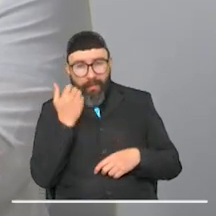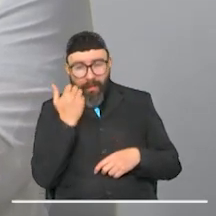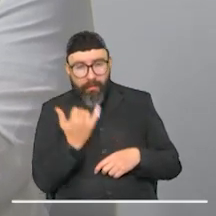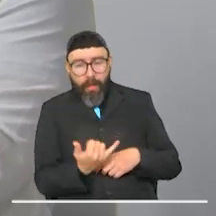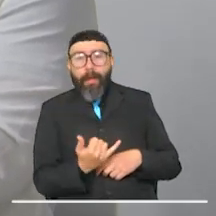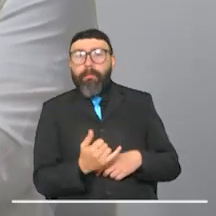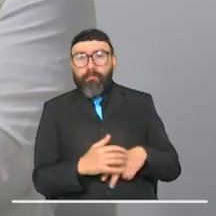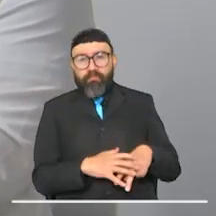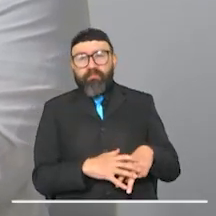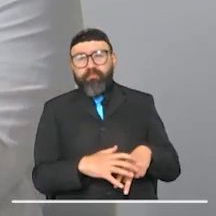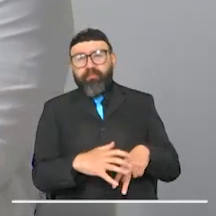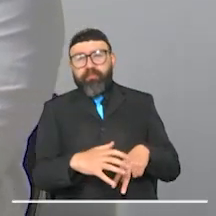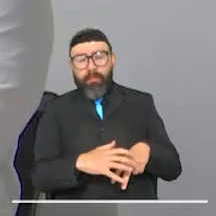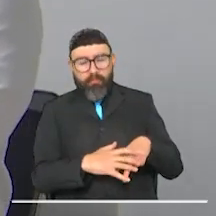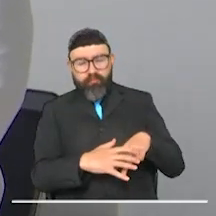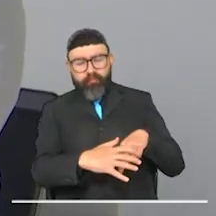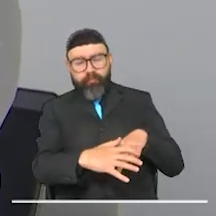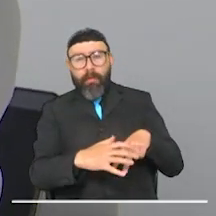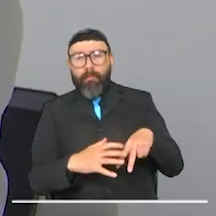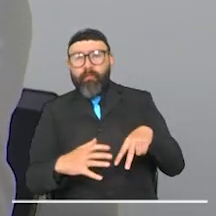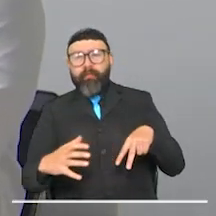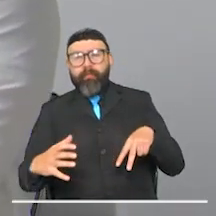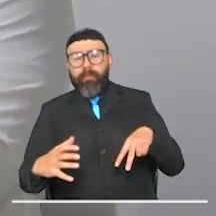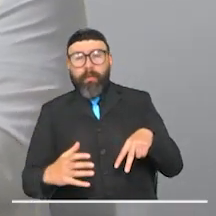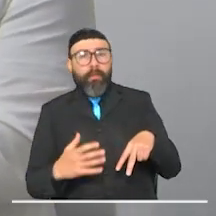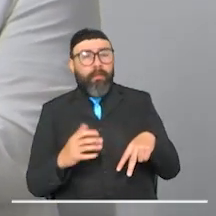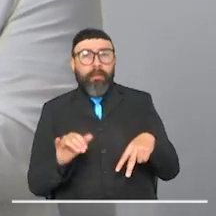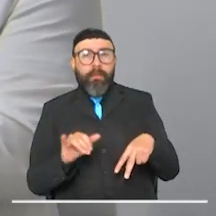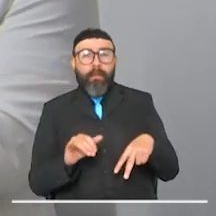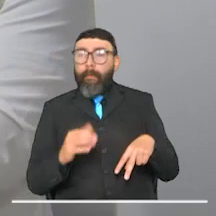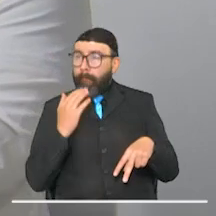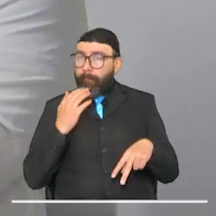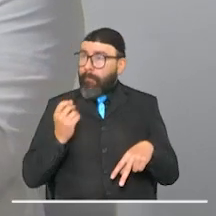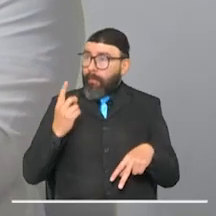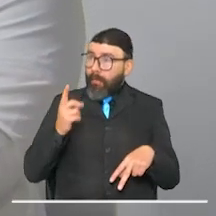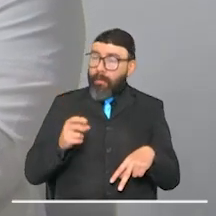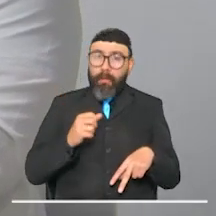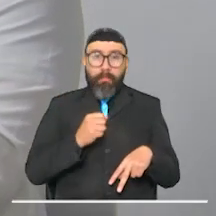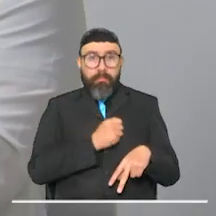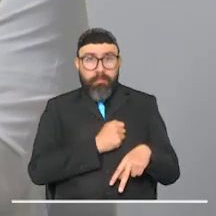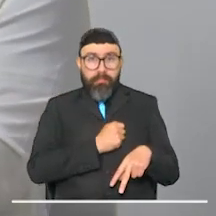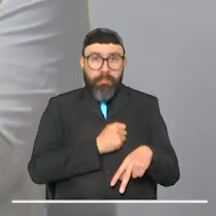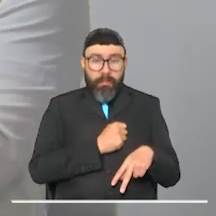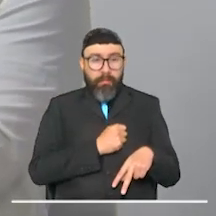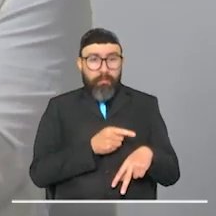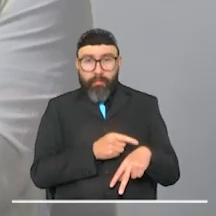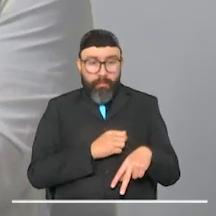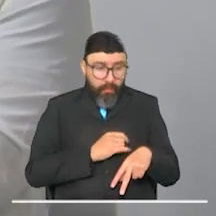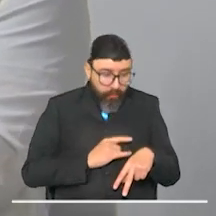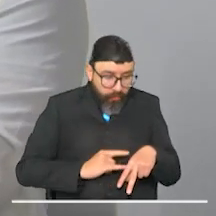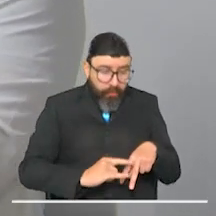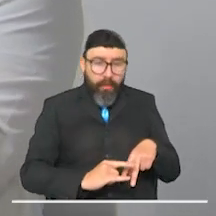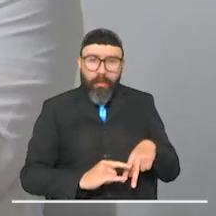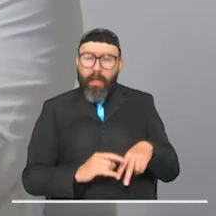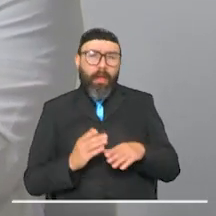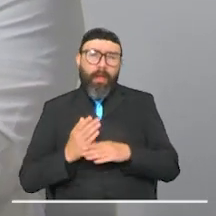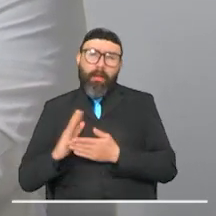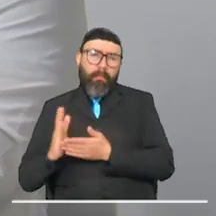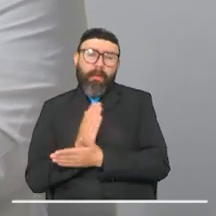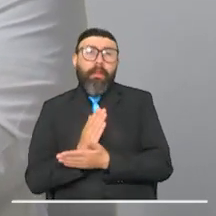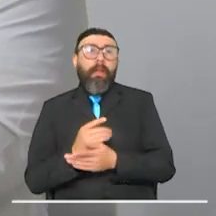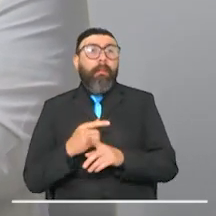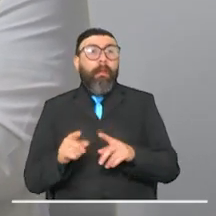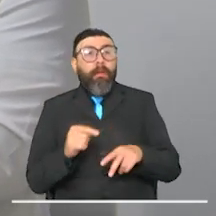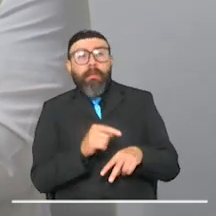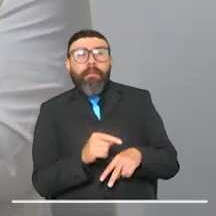hinchazón en las piernas al igual que el sistema cardiovascular cuando falla la bomba pero ya es otro tema aparte pero el